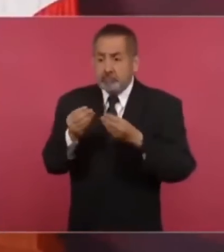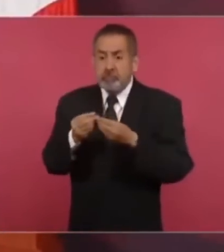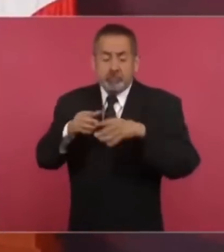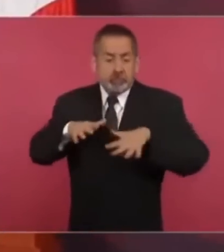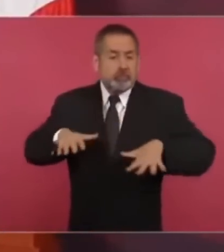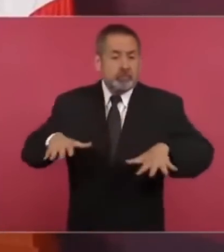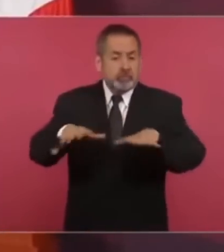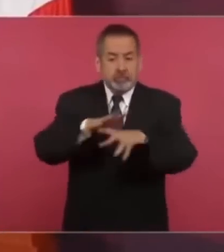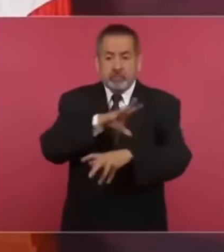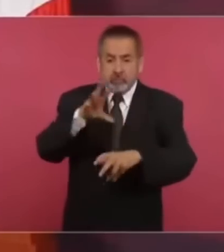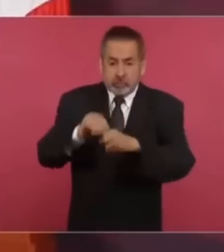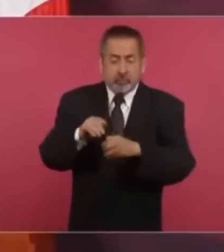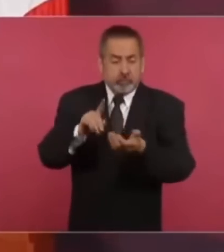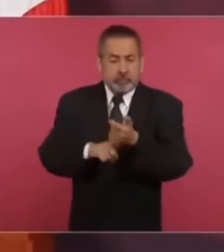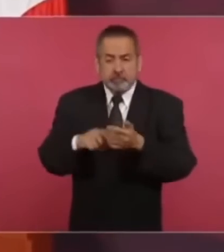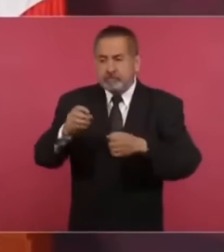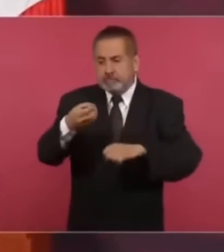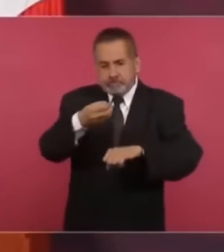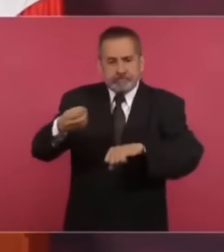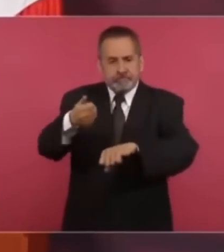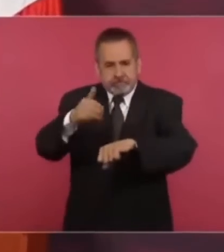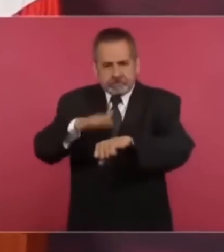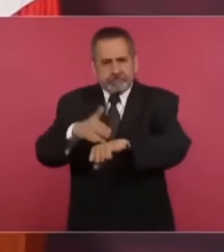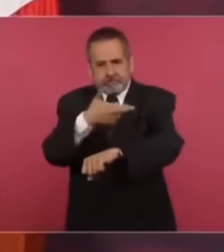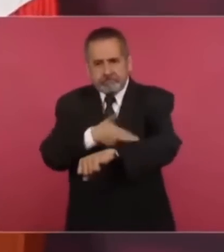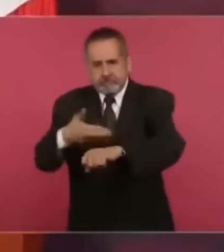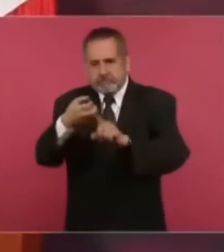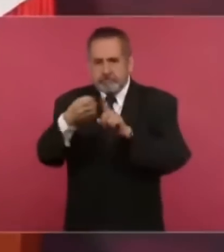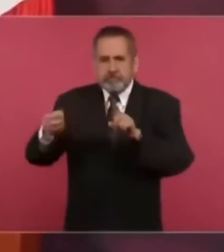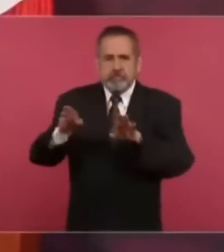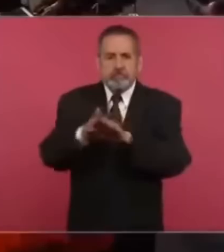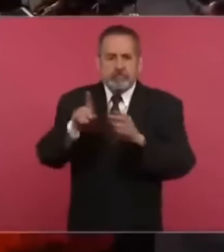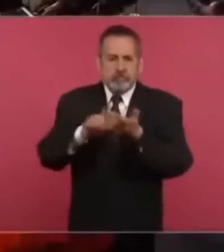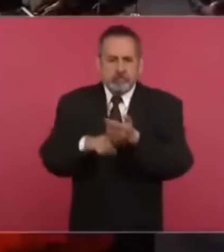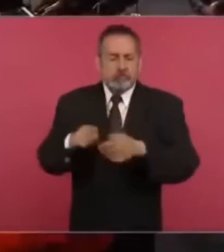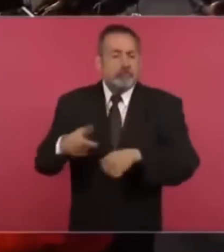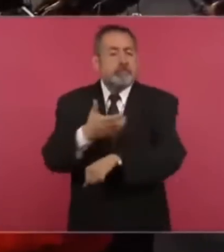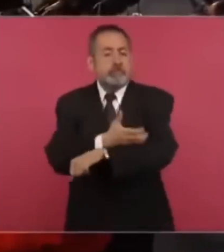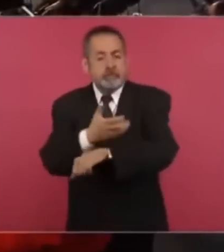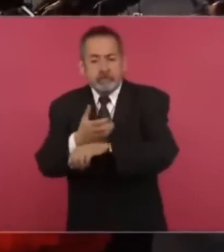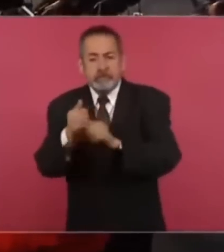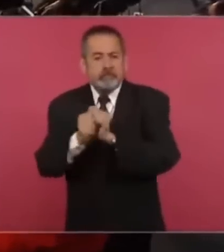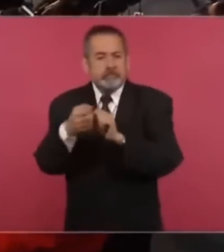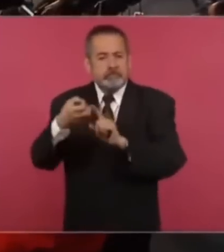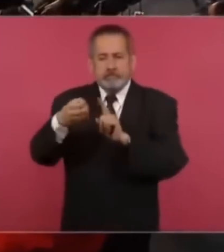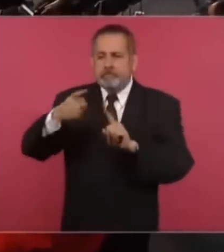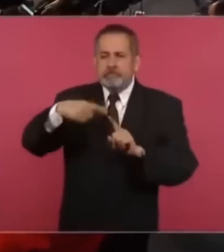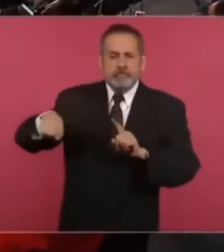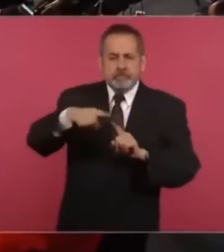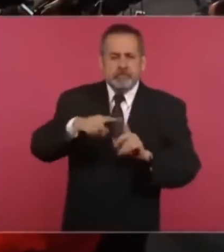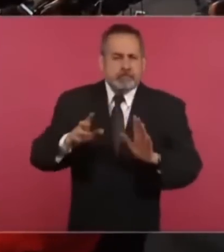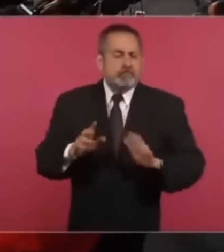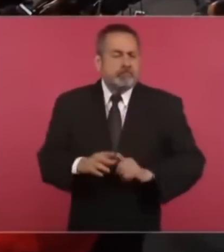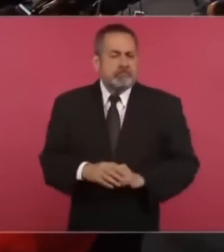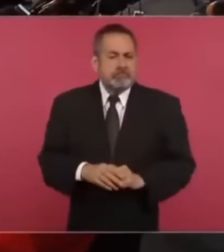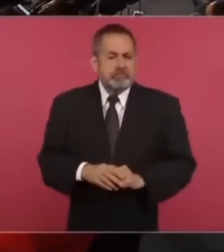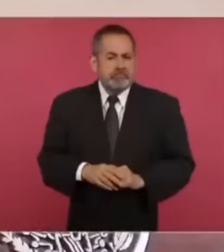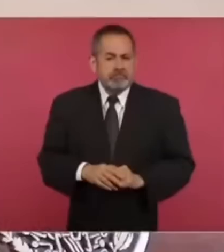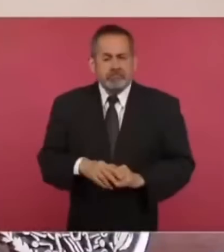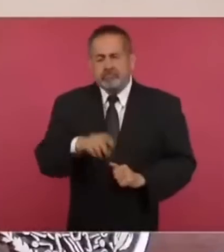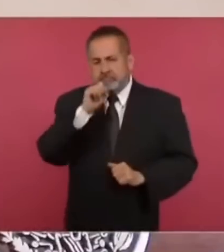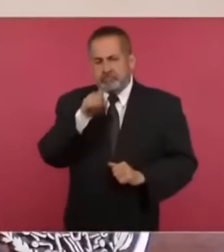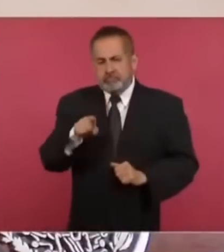todo el aspecto tanto logístico. Bueno, aparte de la ayudantía, pues están los compañeros de logística,